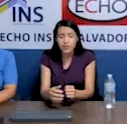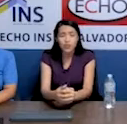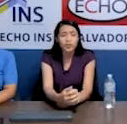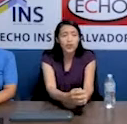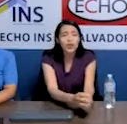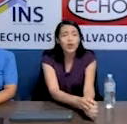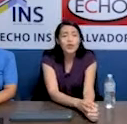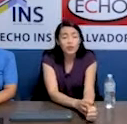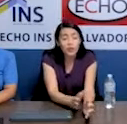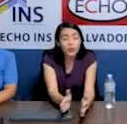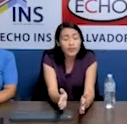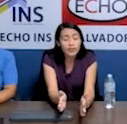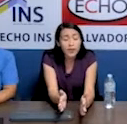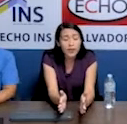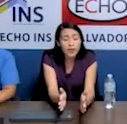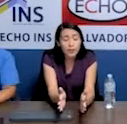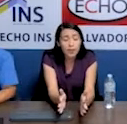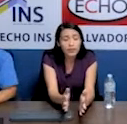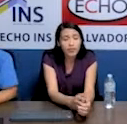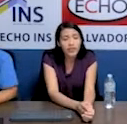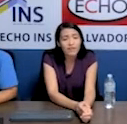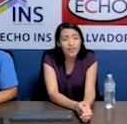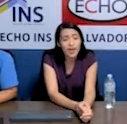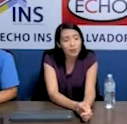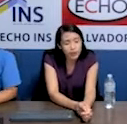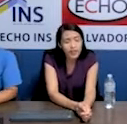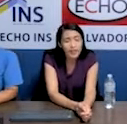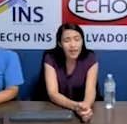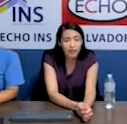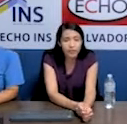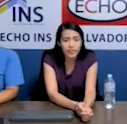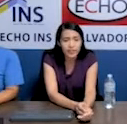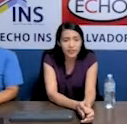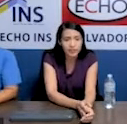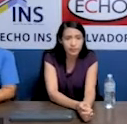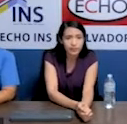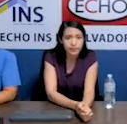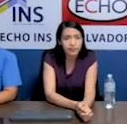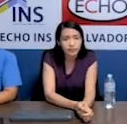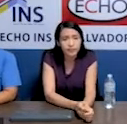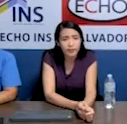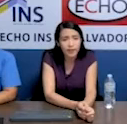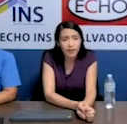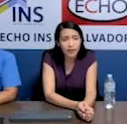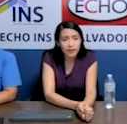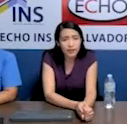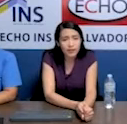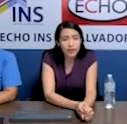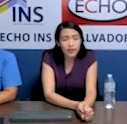un episodio o de un momento de la vida muy delicado. Siguiente.